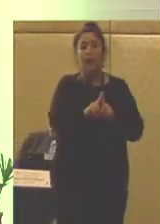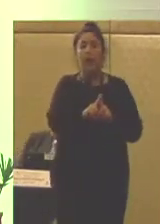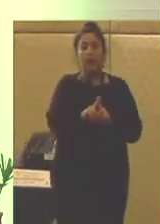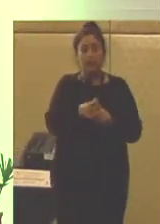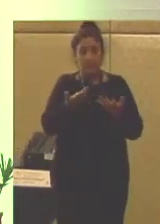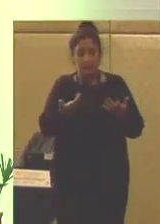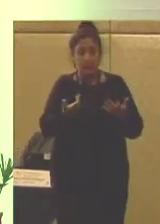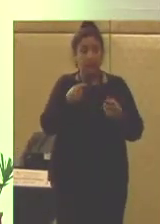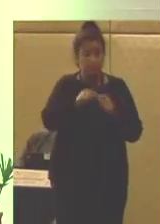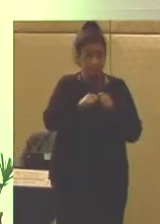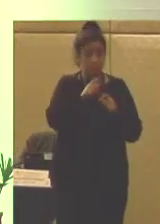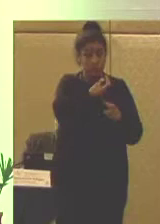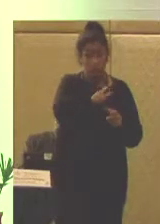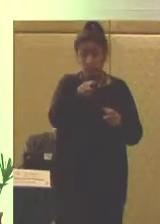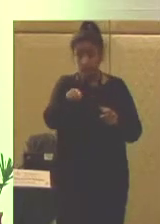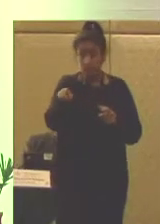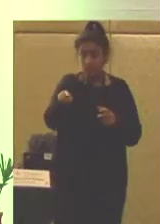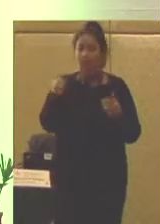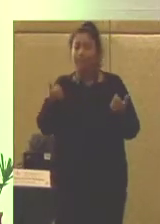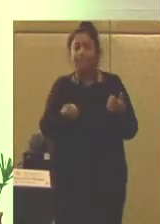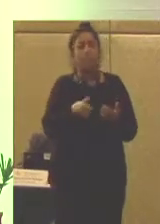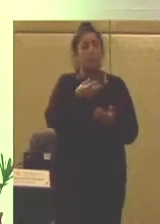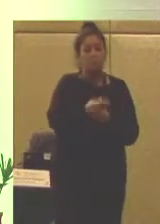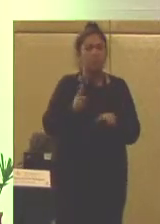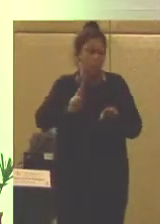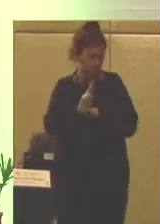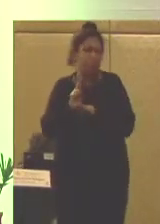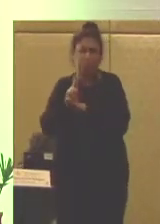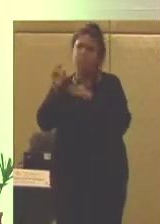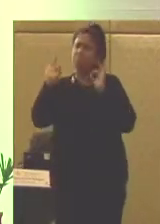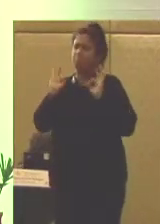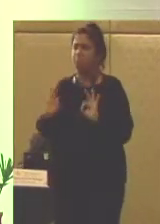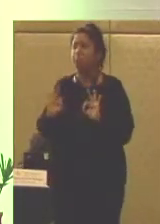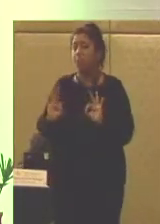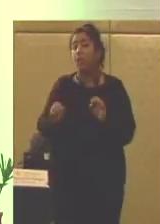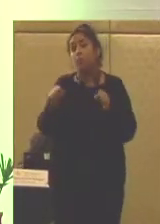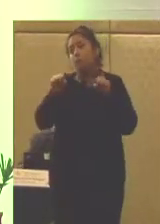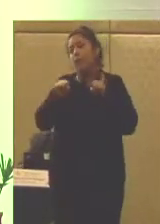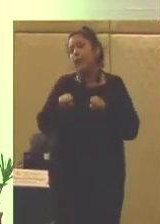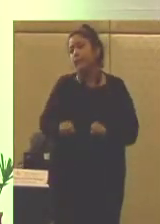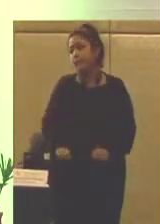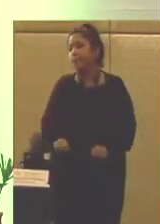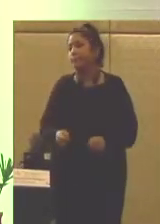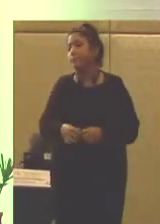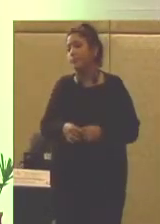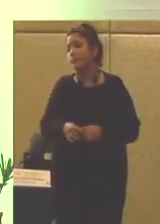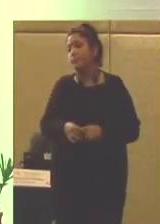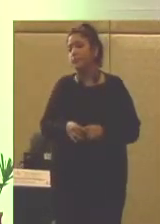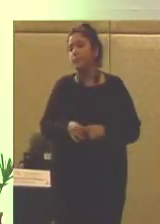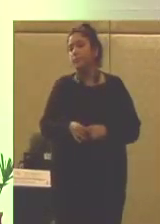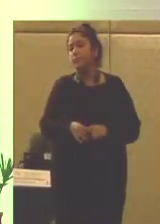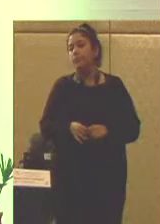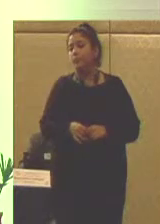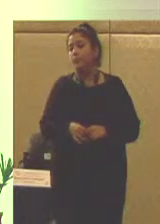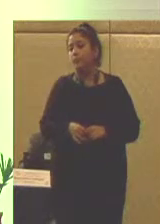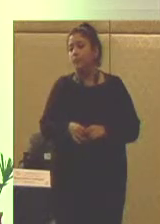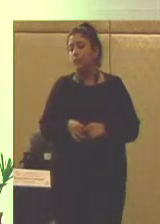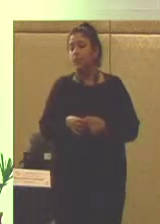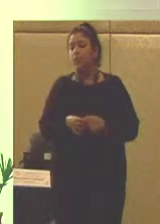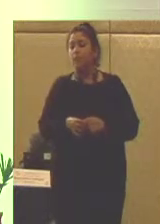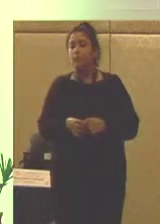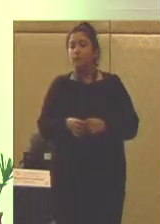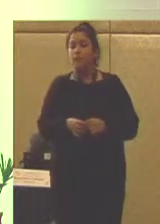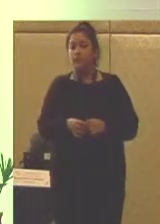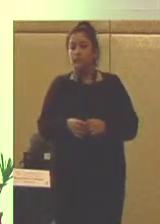estos recursos lo que han permitido es incorporar dentro de la normativa vigente del Fondo de Desastres Naturales la posibilidad